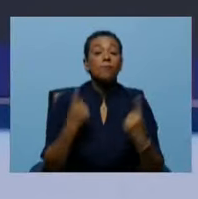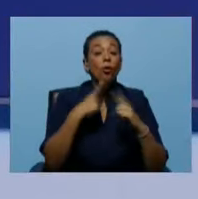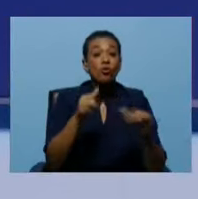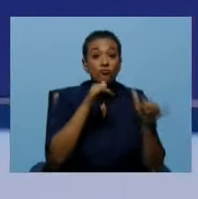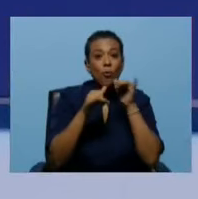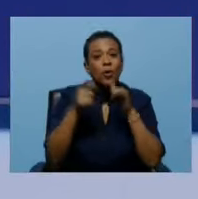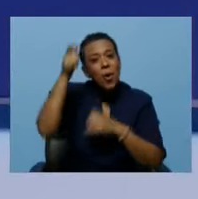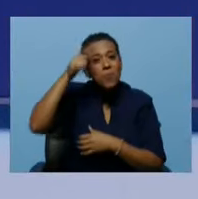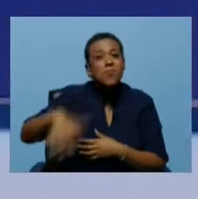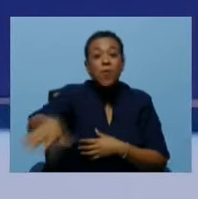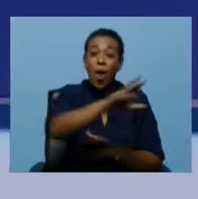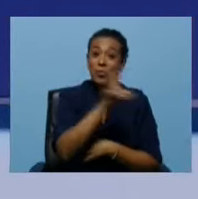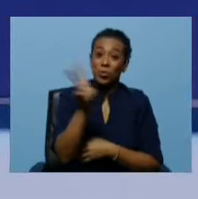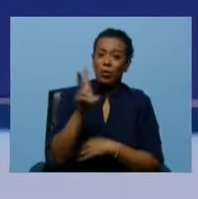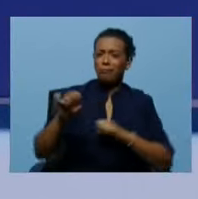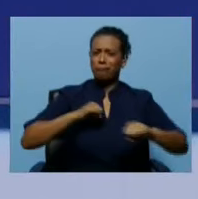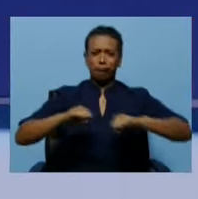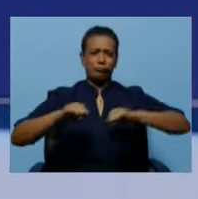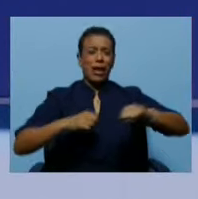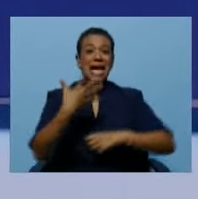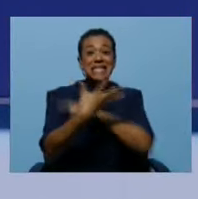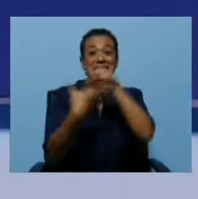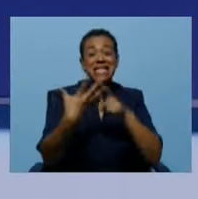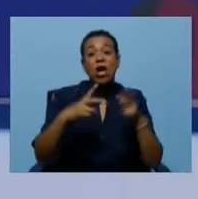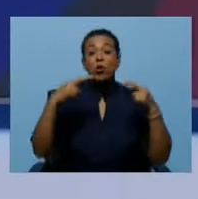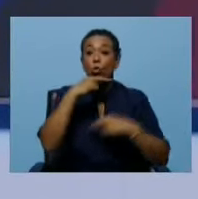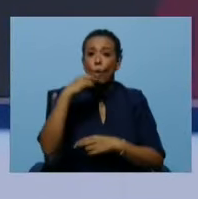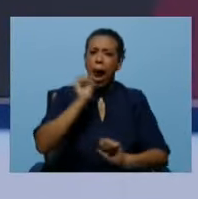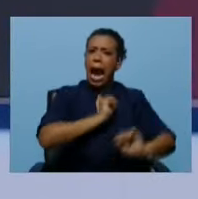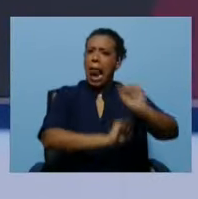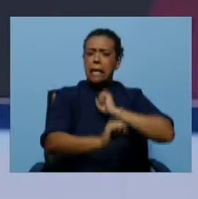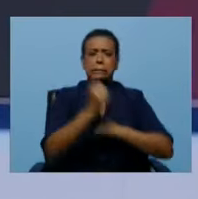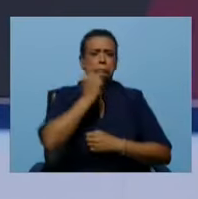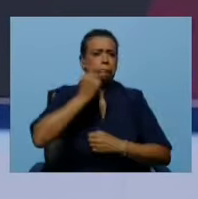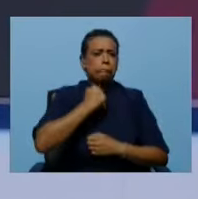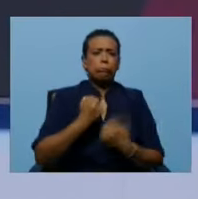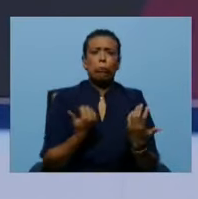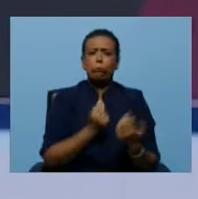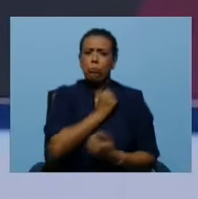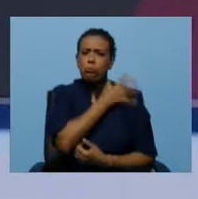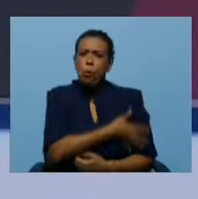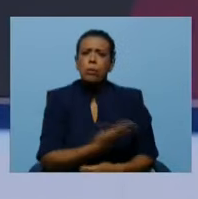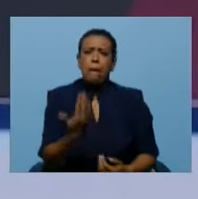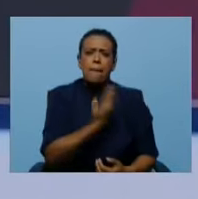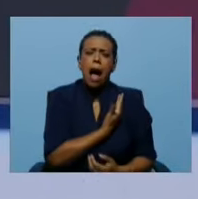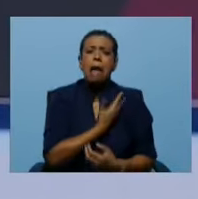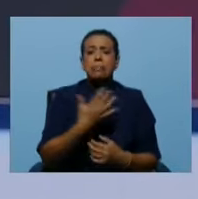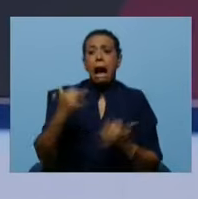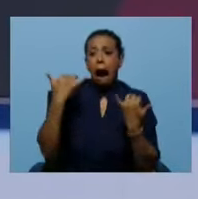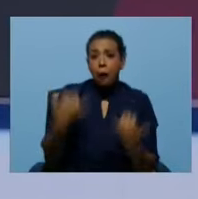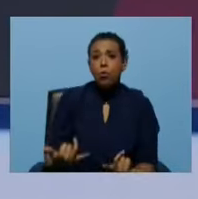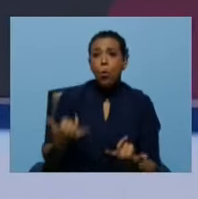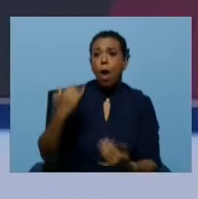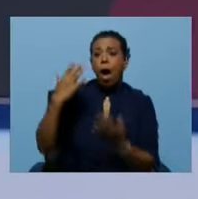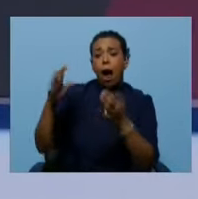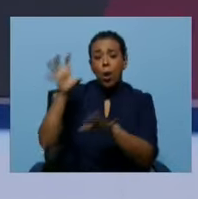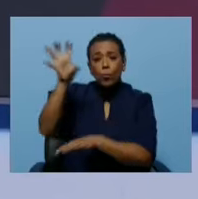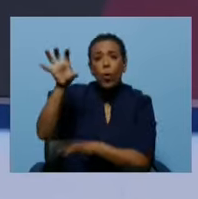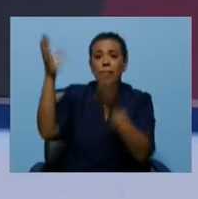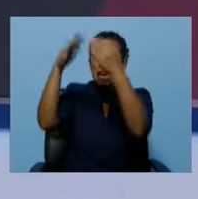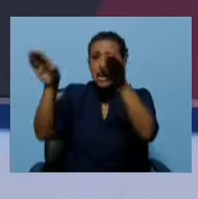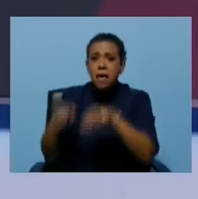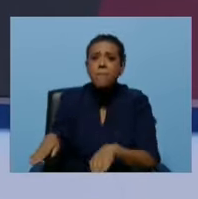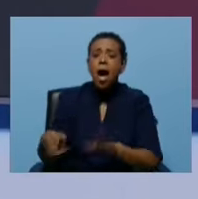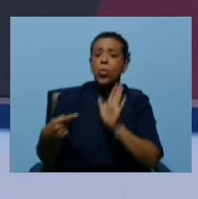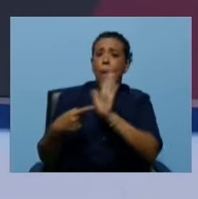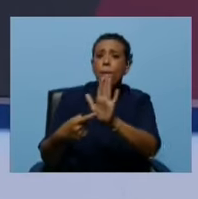Bien, y el pueblo venezolano se moviliza este 5 de octubre para rechazar el genocidio en Palestina y contra la actual agresión que sufre la República del Líbano